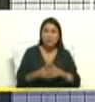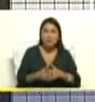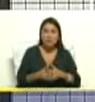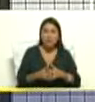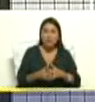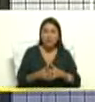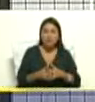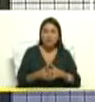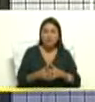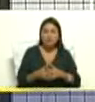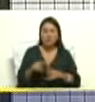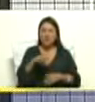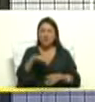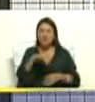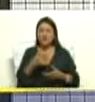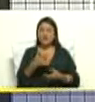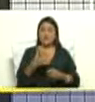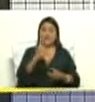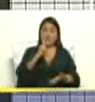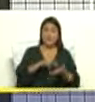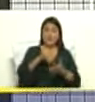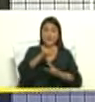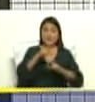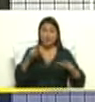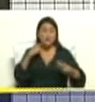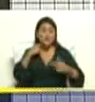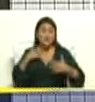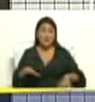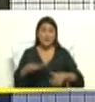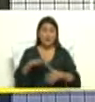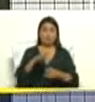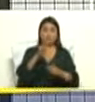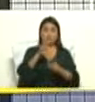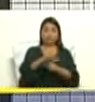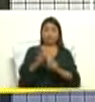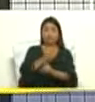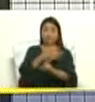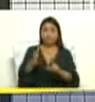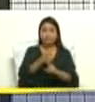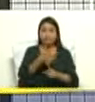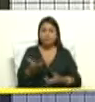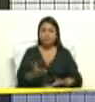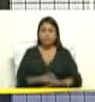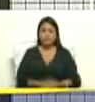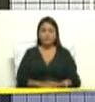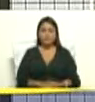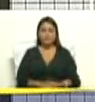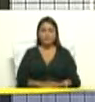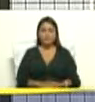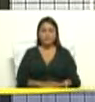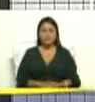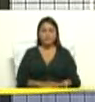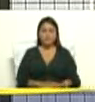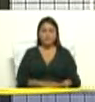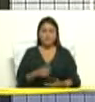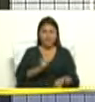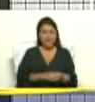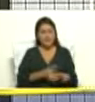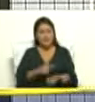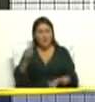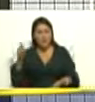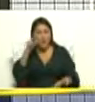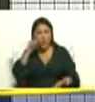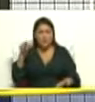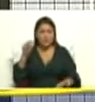occidente cuando hubo 3000 desapariciones aquí Incluyendo a Víctor Ramón Soto rojas hermano querido de Fernando